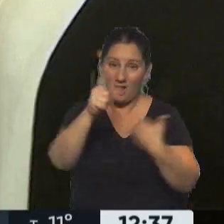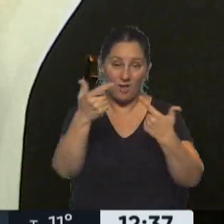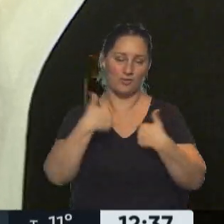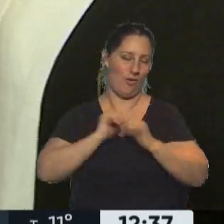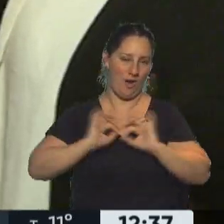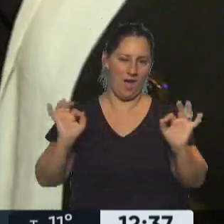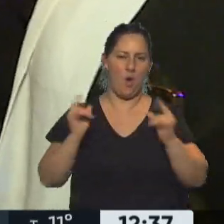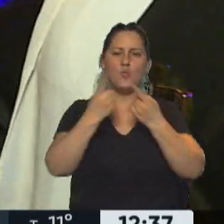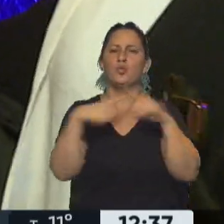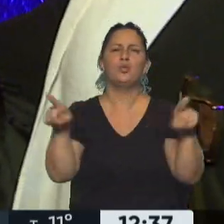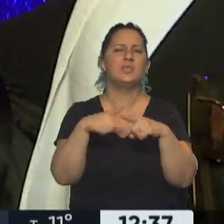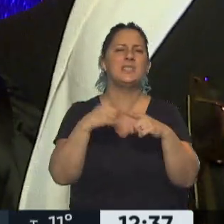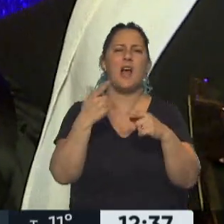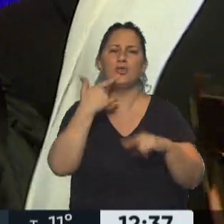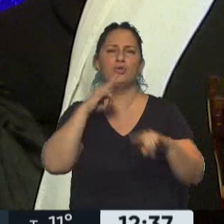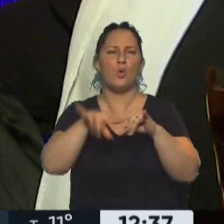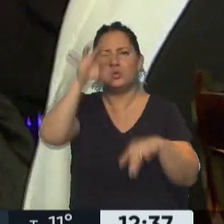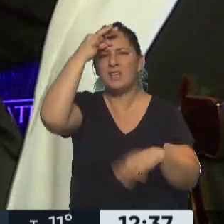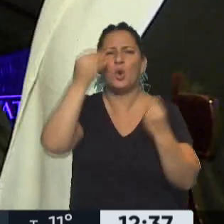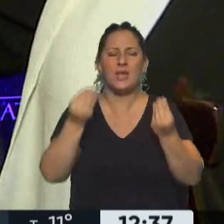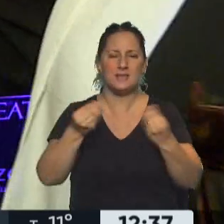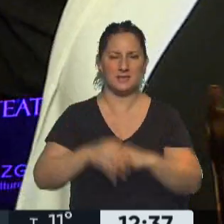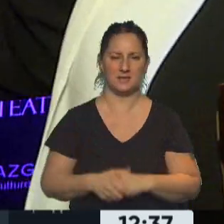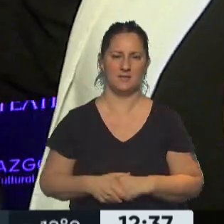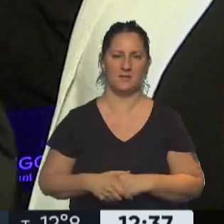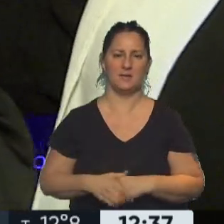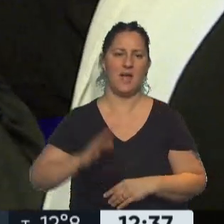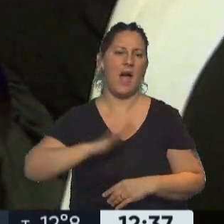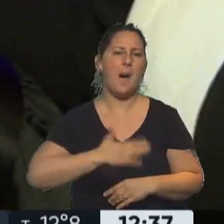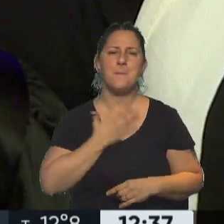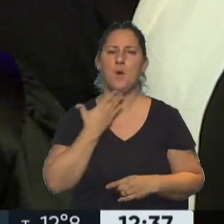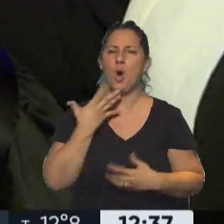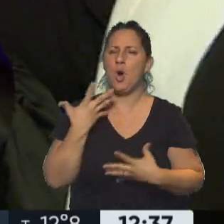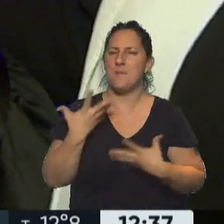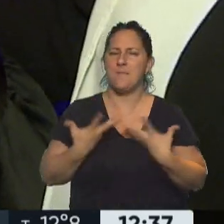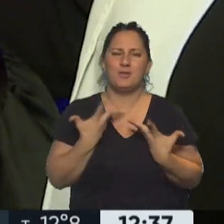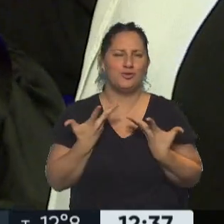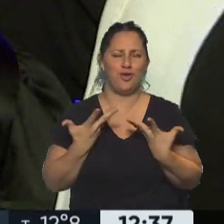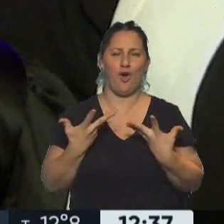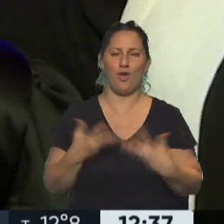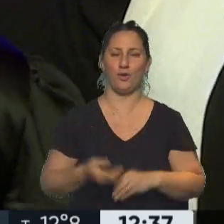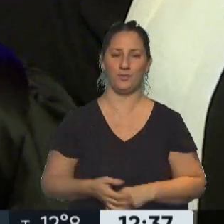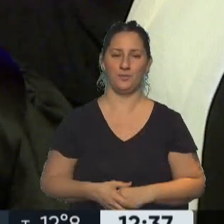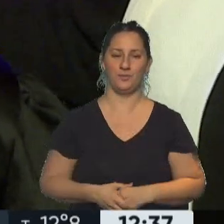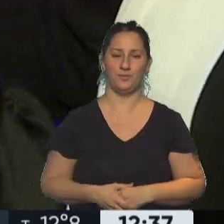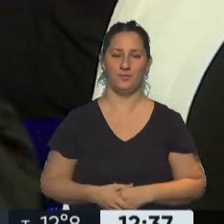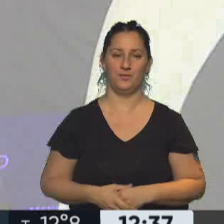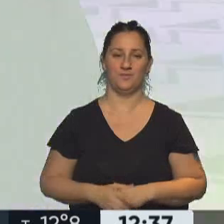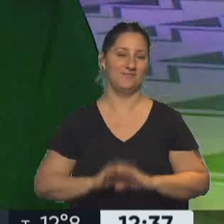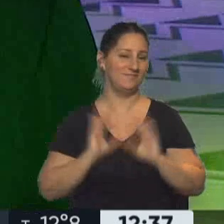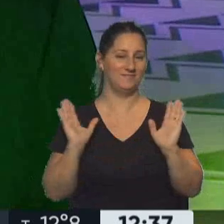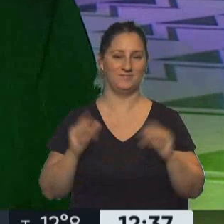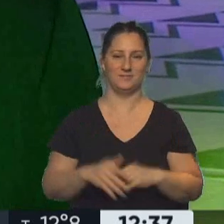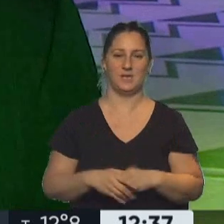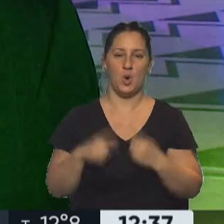¿Qué son los musicales para vos? Para mí es amor, pasión y nada.